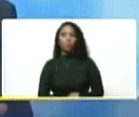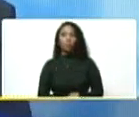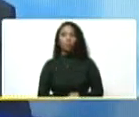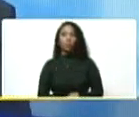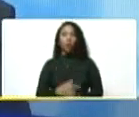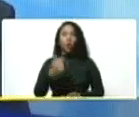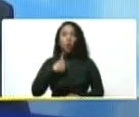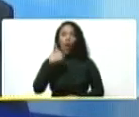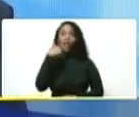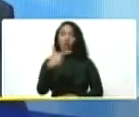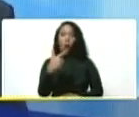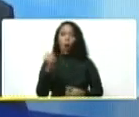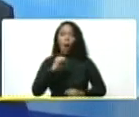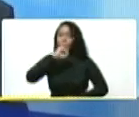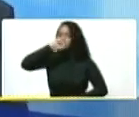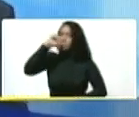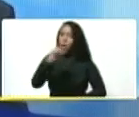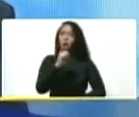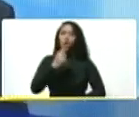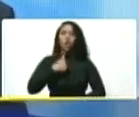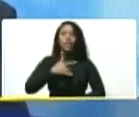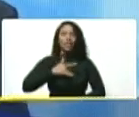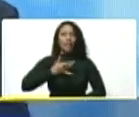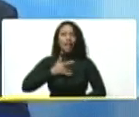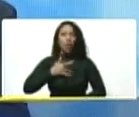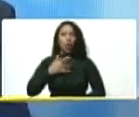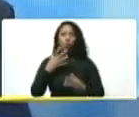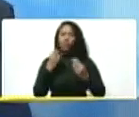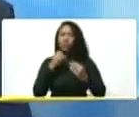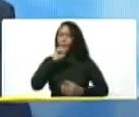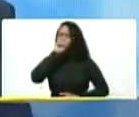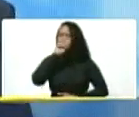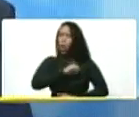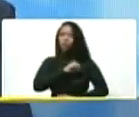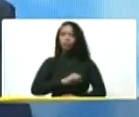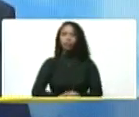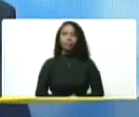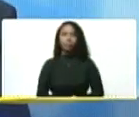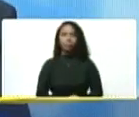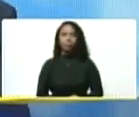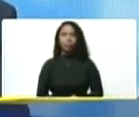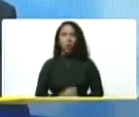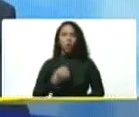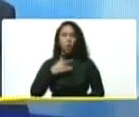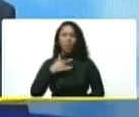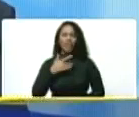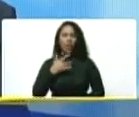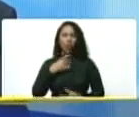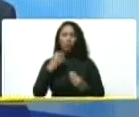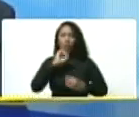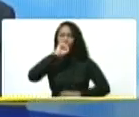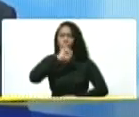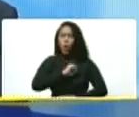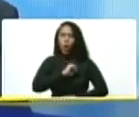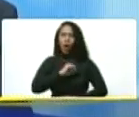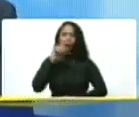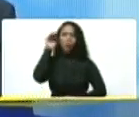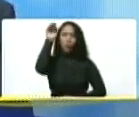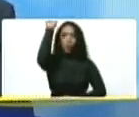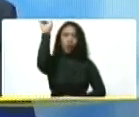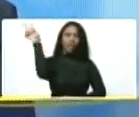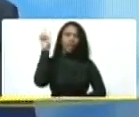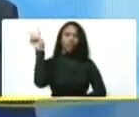les digo con pasión lo que siento, con mucha pasión. Yo siento con mucha pasión el destino de